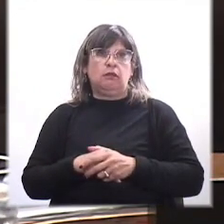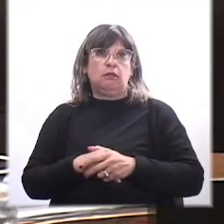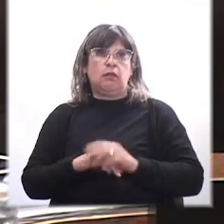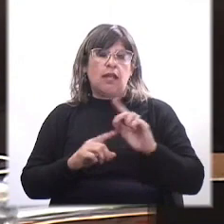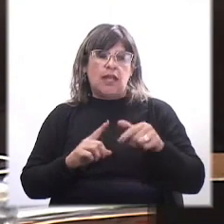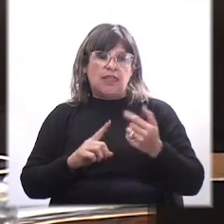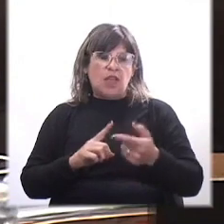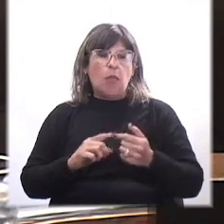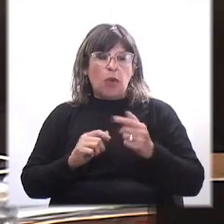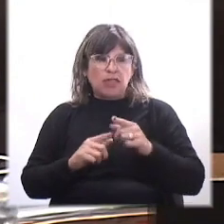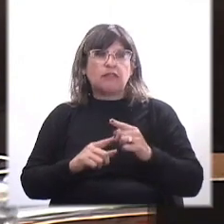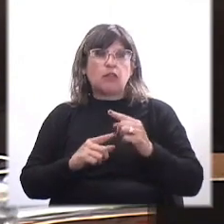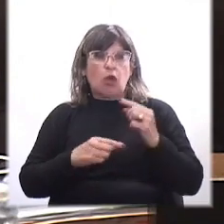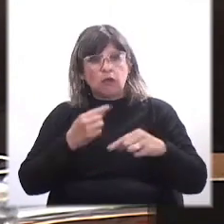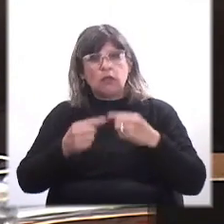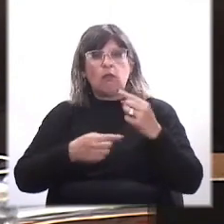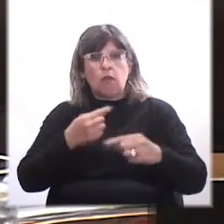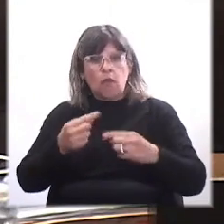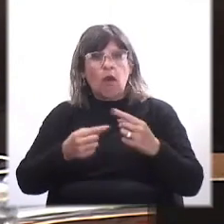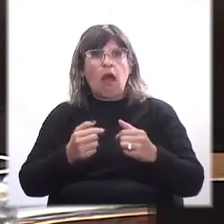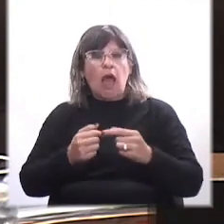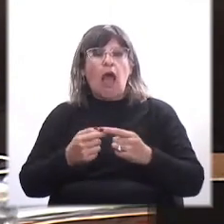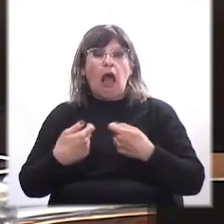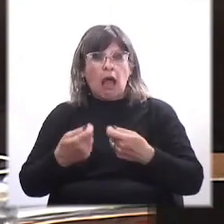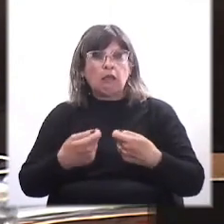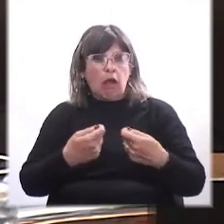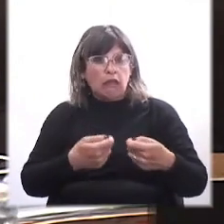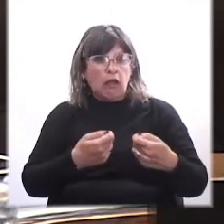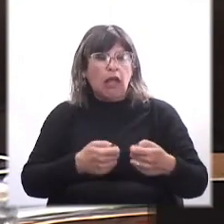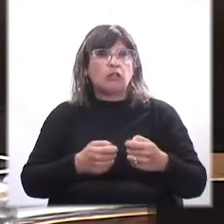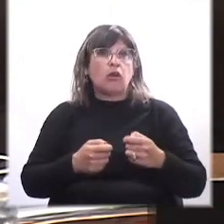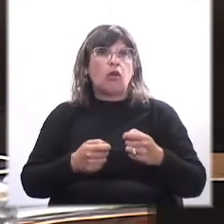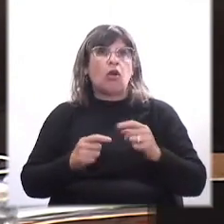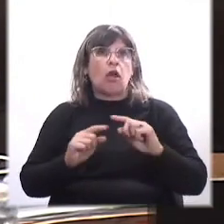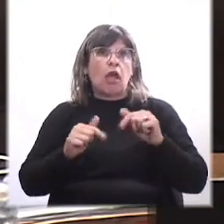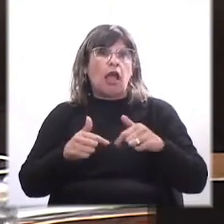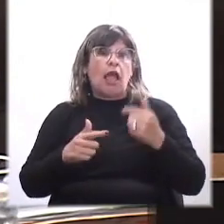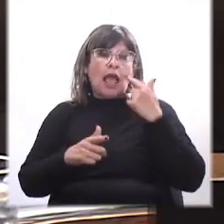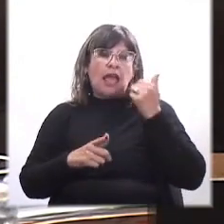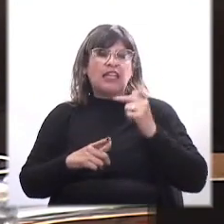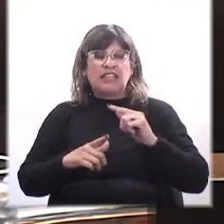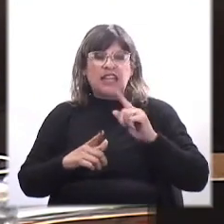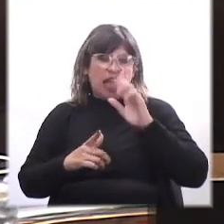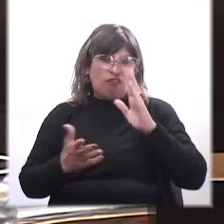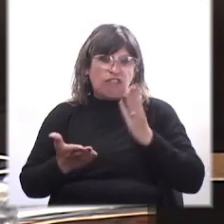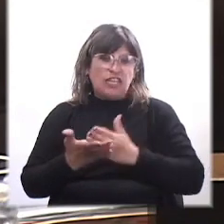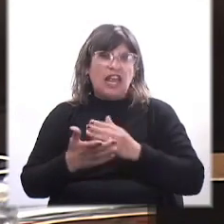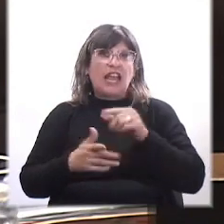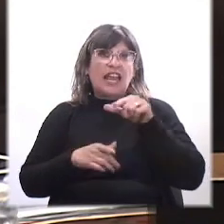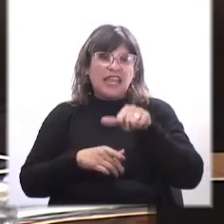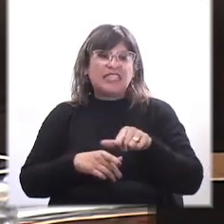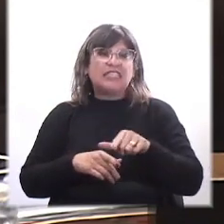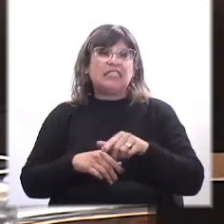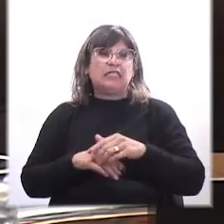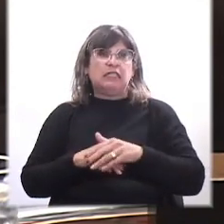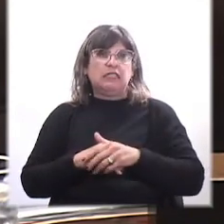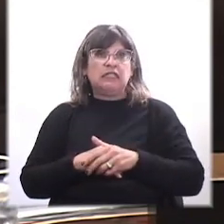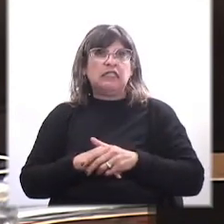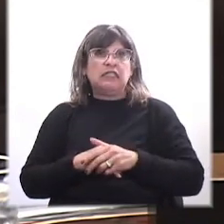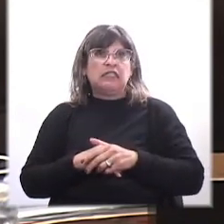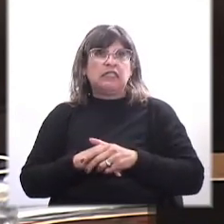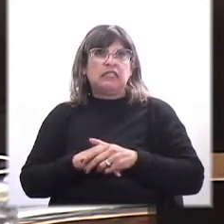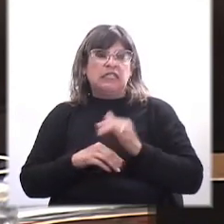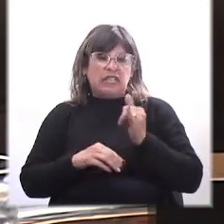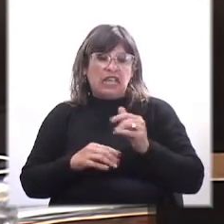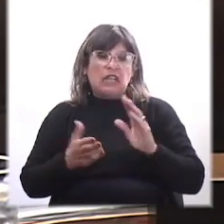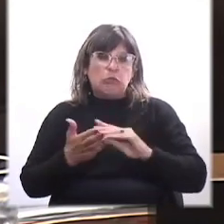Después se siguen generando otros gastos que hasta la liquidación definitiva, y creo que ahí es donde tiene este proyecto